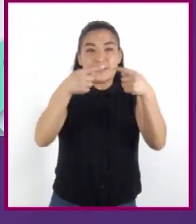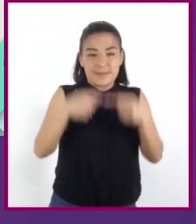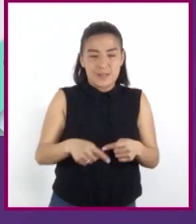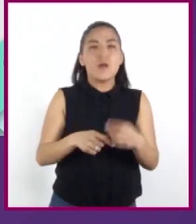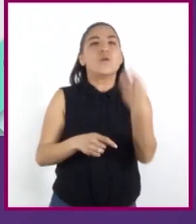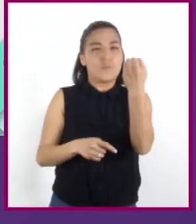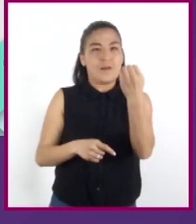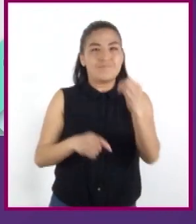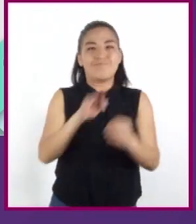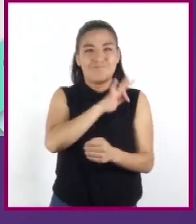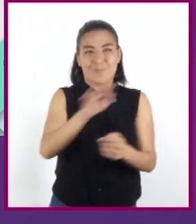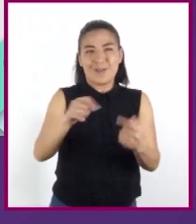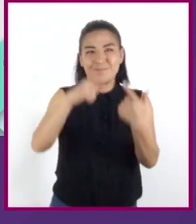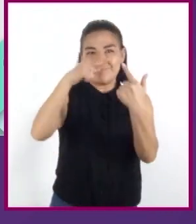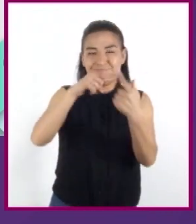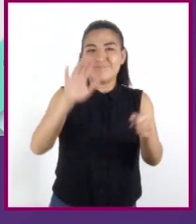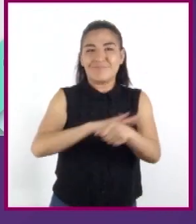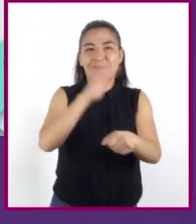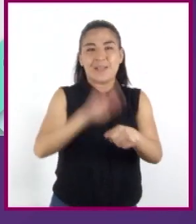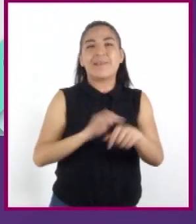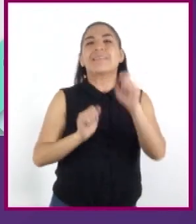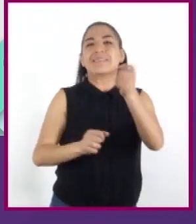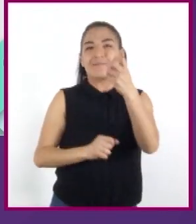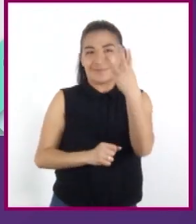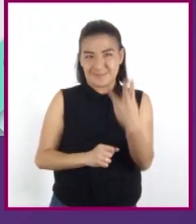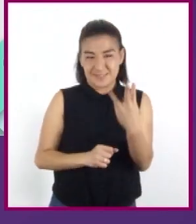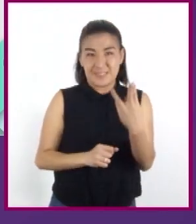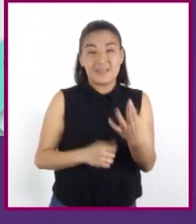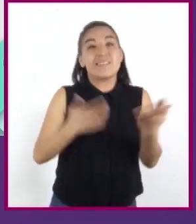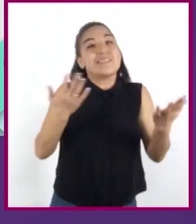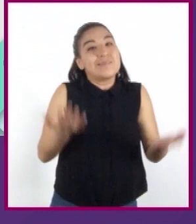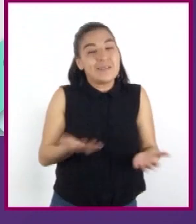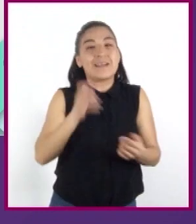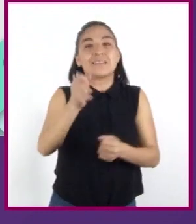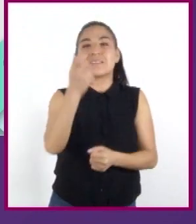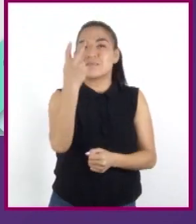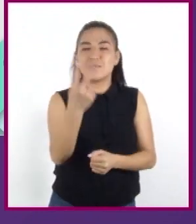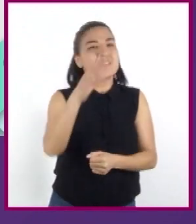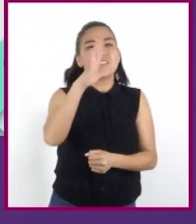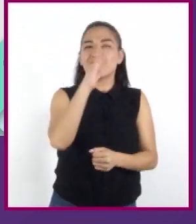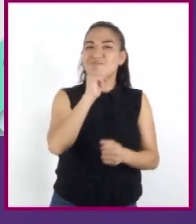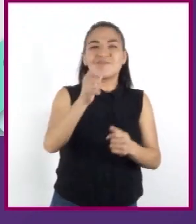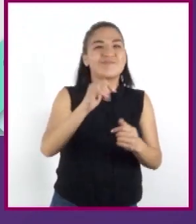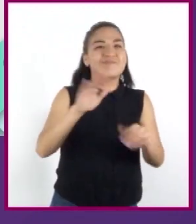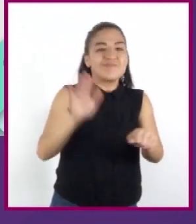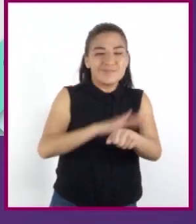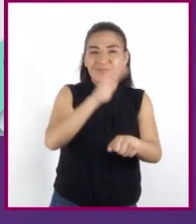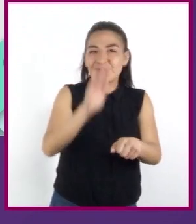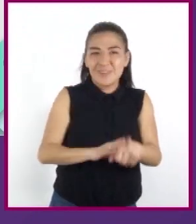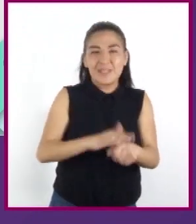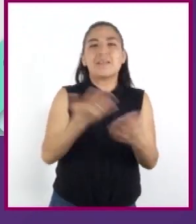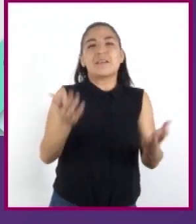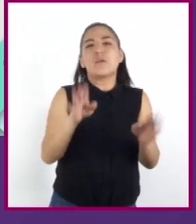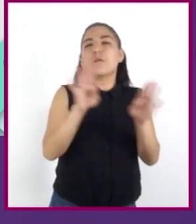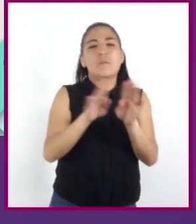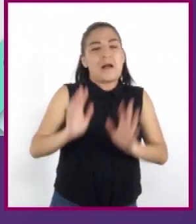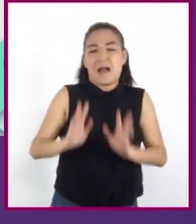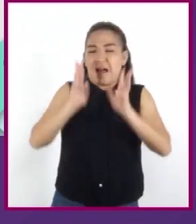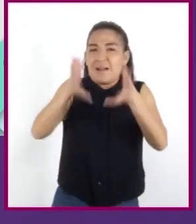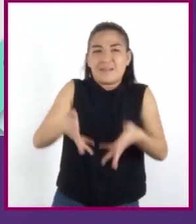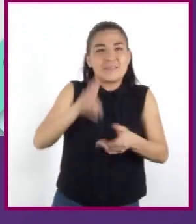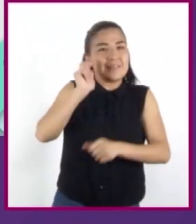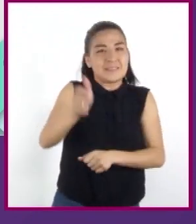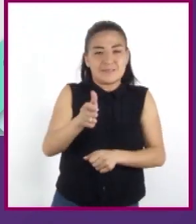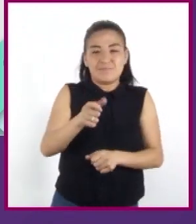tiene raíz cuadrada exacta, la cual es 3. Sin embargo, 2 no tiene raíz exacta, por lo que solamente dejamos indicada